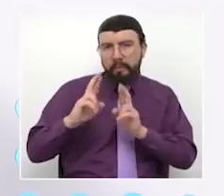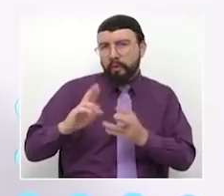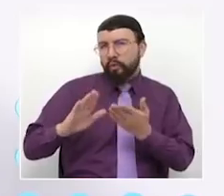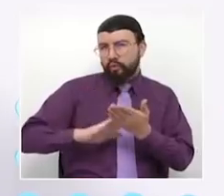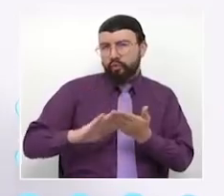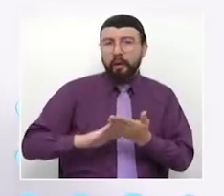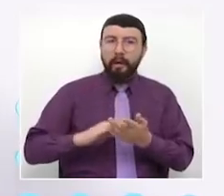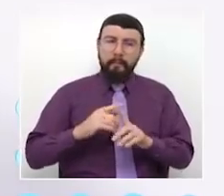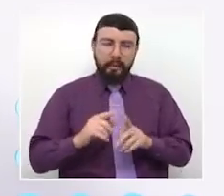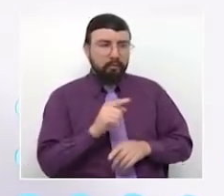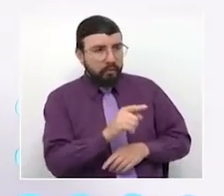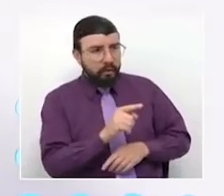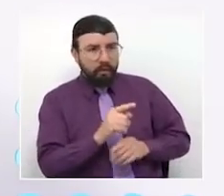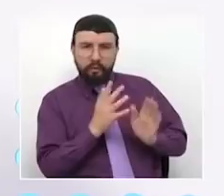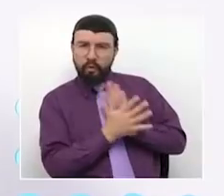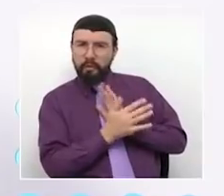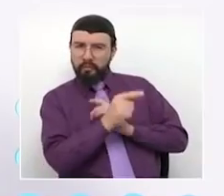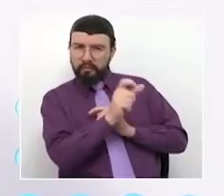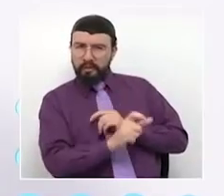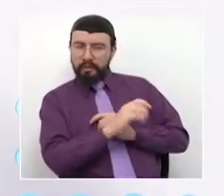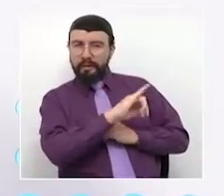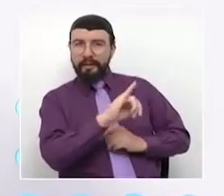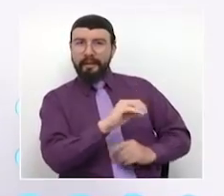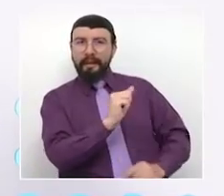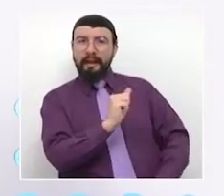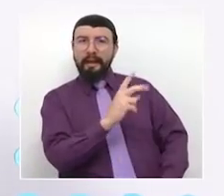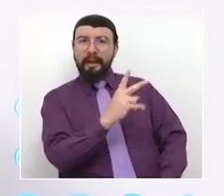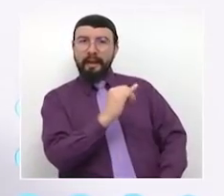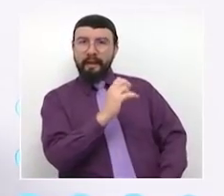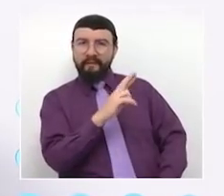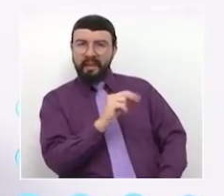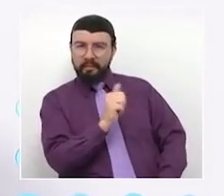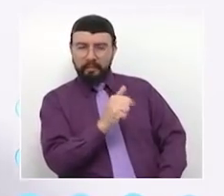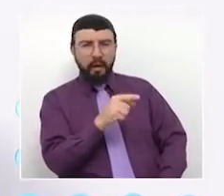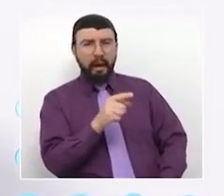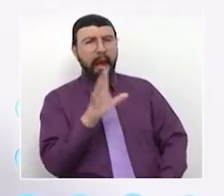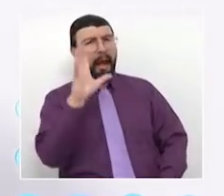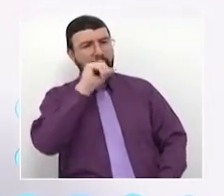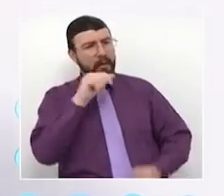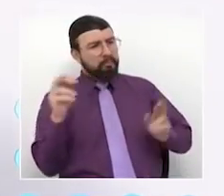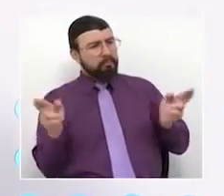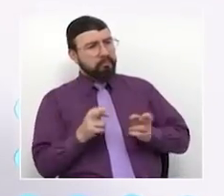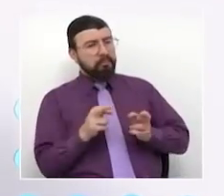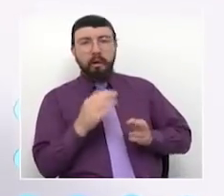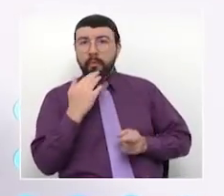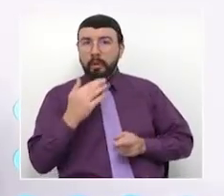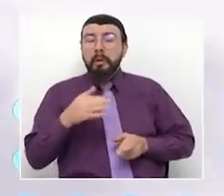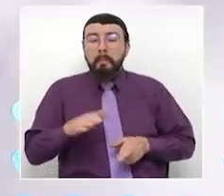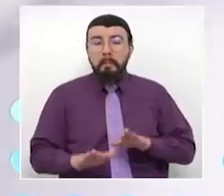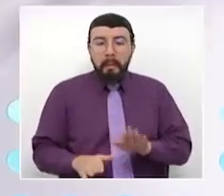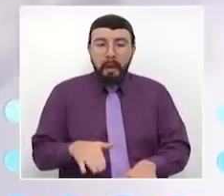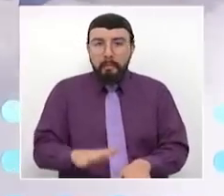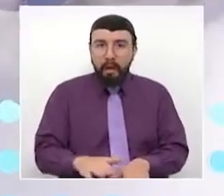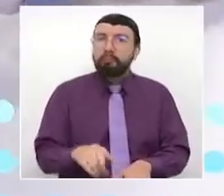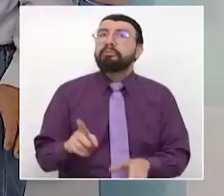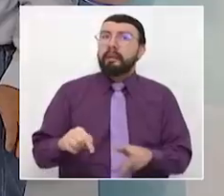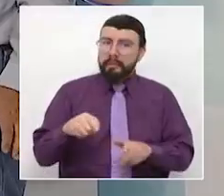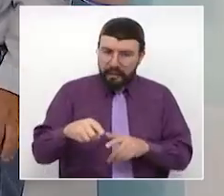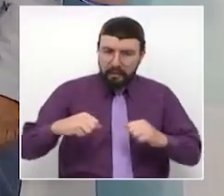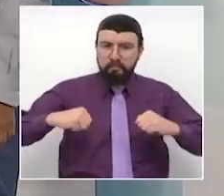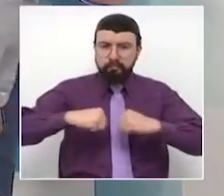con la información que nos da el doctor Javier Rodríguez, ustedes van a poder concluir muchas cosas. El pie, ¿al pie también le puede dar artrosis? Claro. Veamos